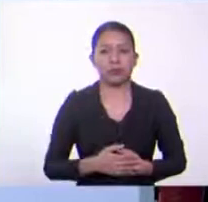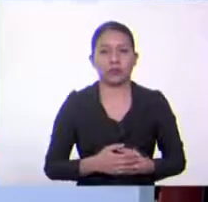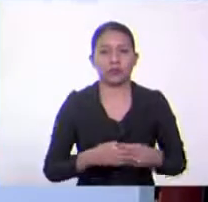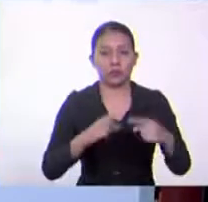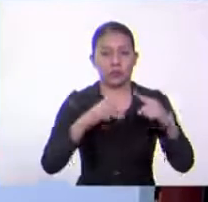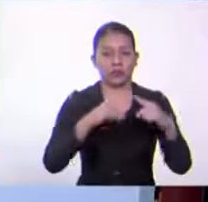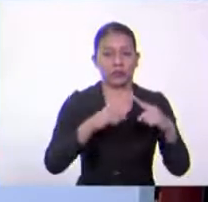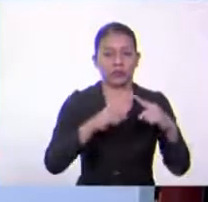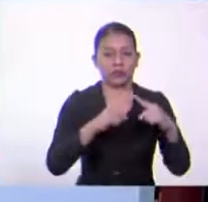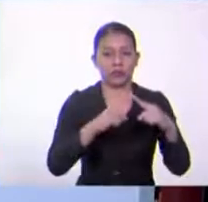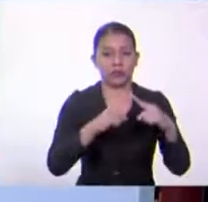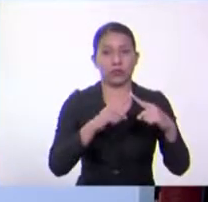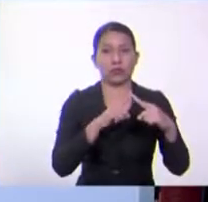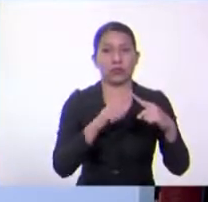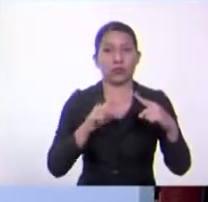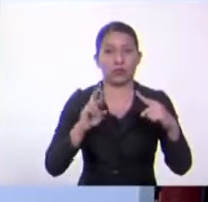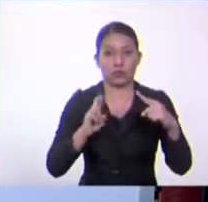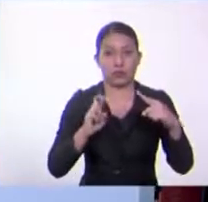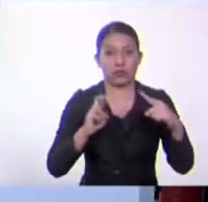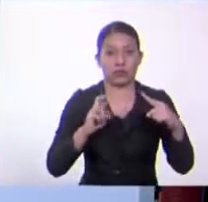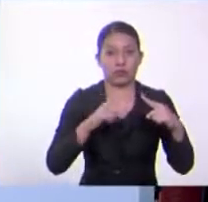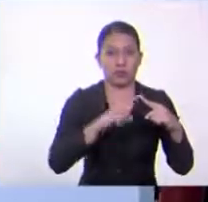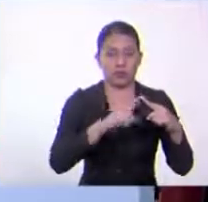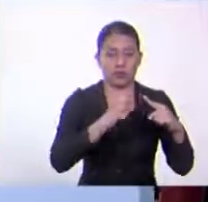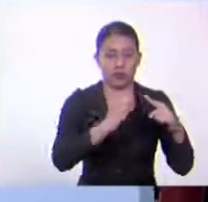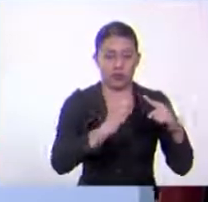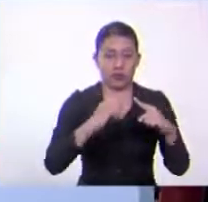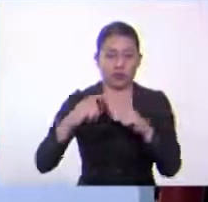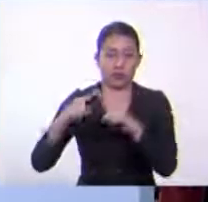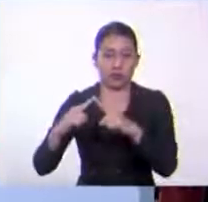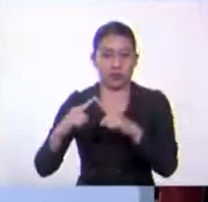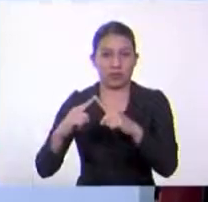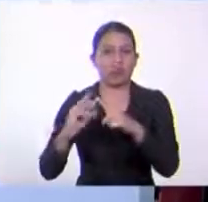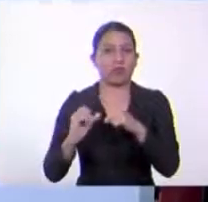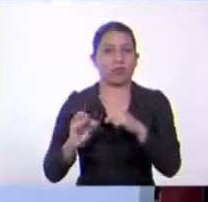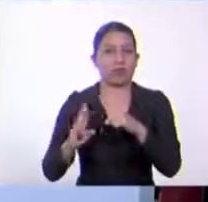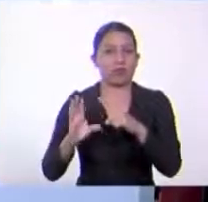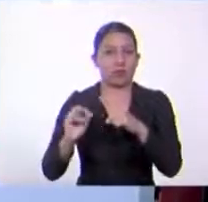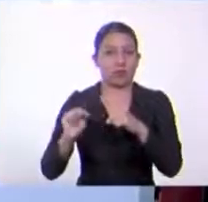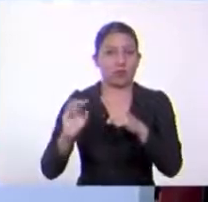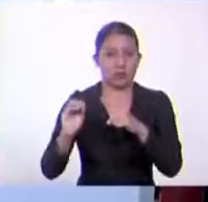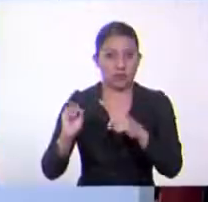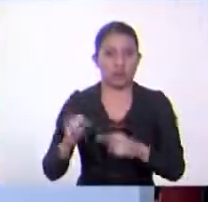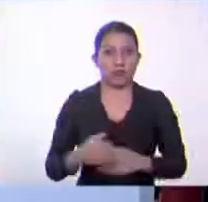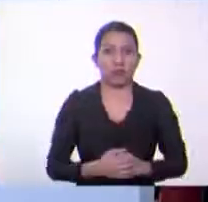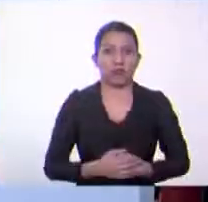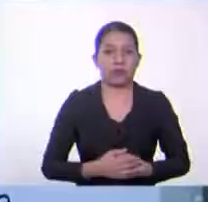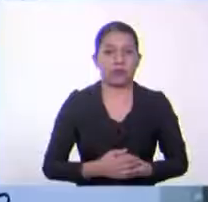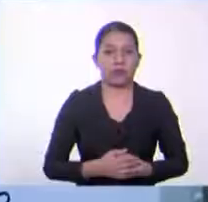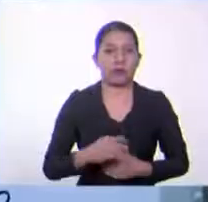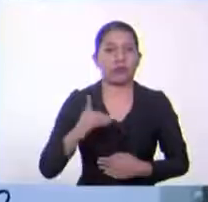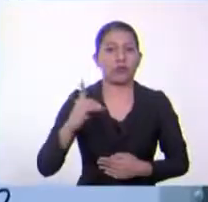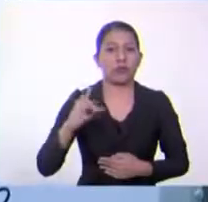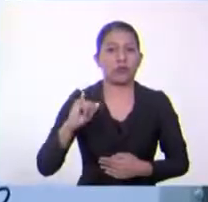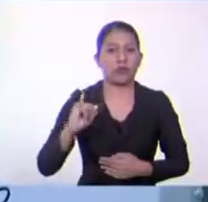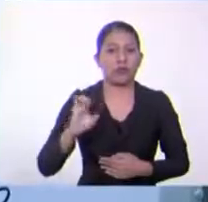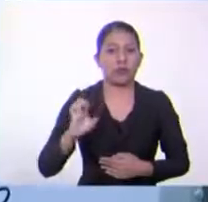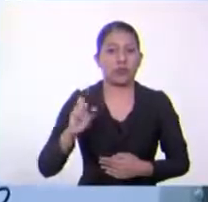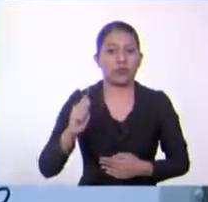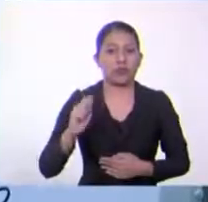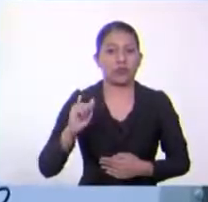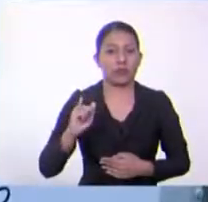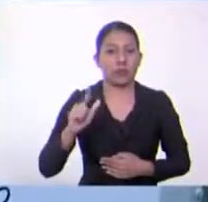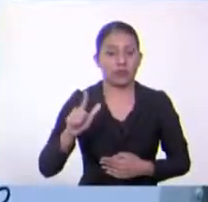de 1, 2 carbonos y otro R de 1, 2 carbonos. Por tanto, tenemos un dietil y se le coloca